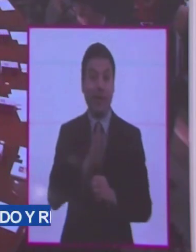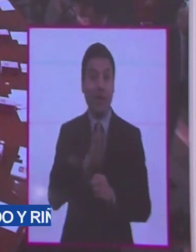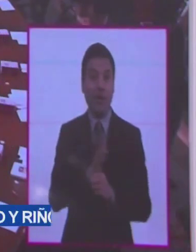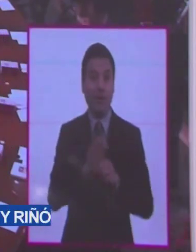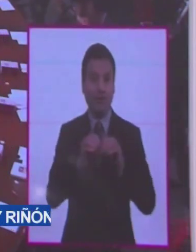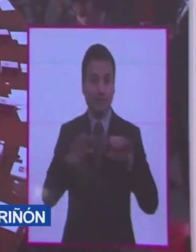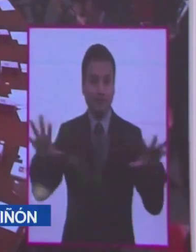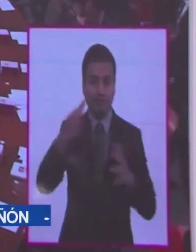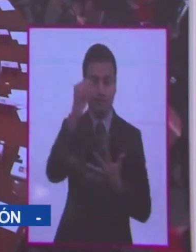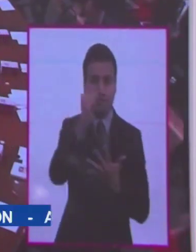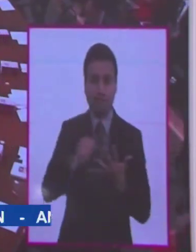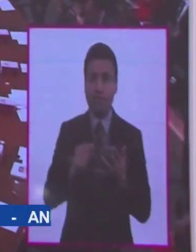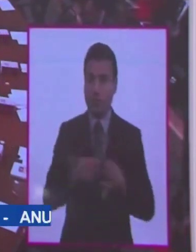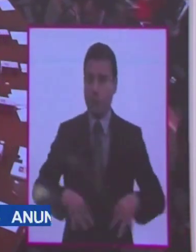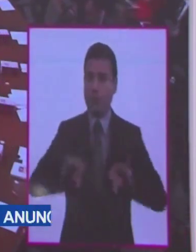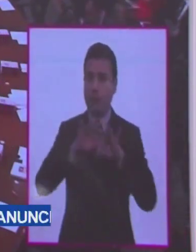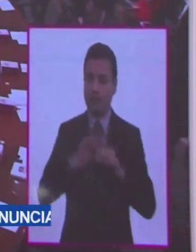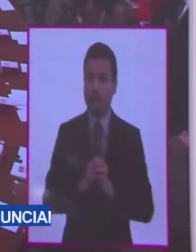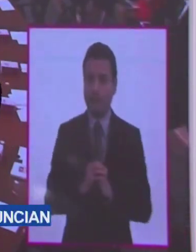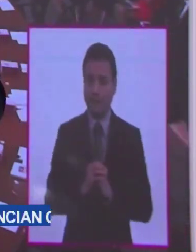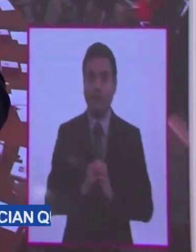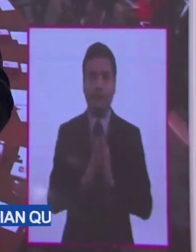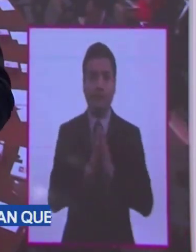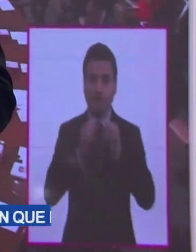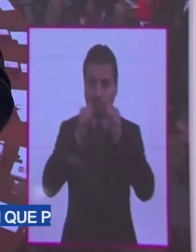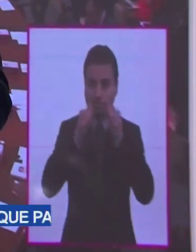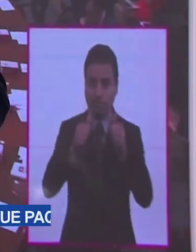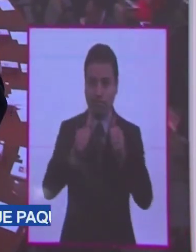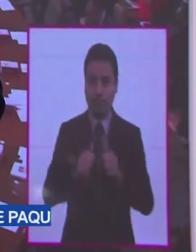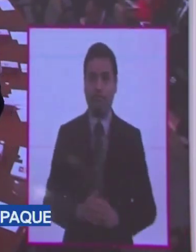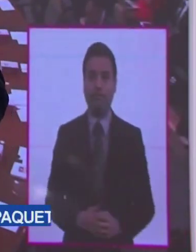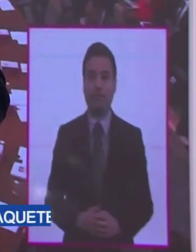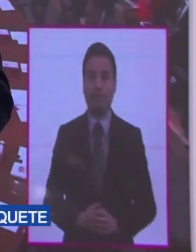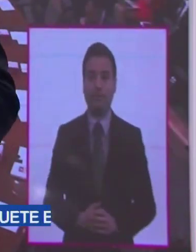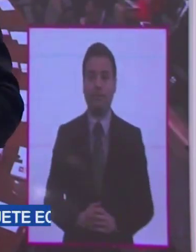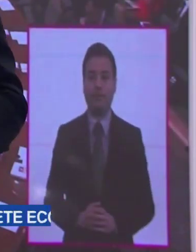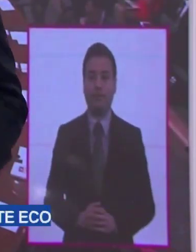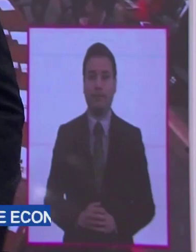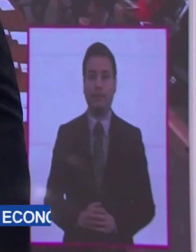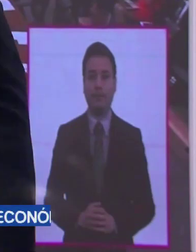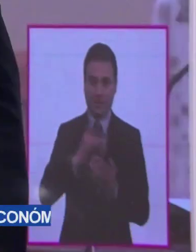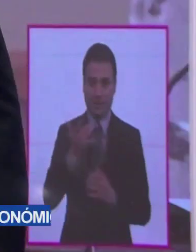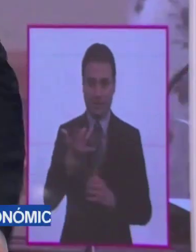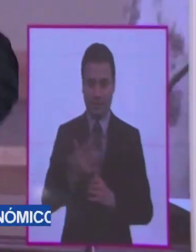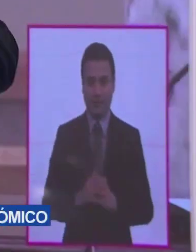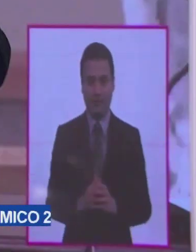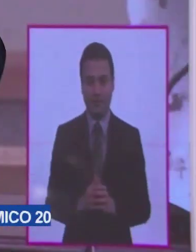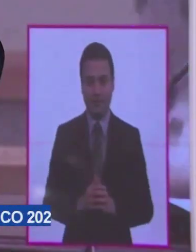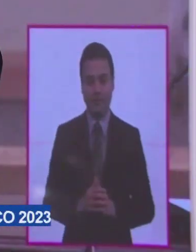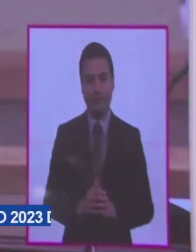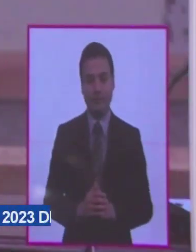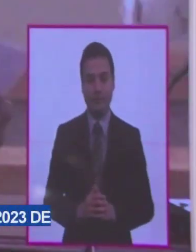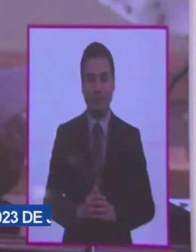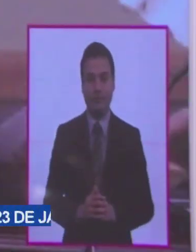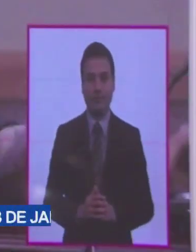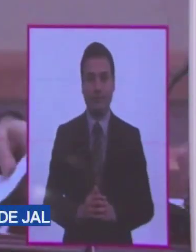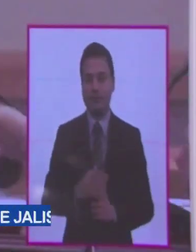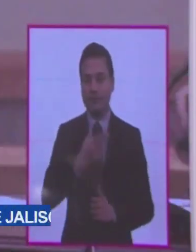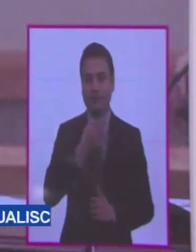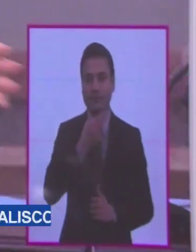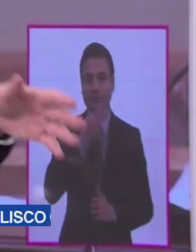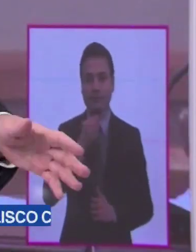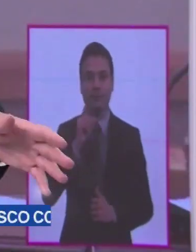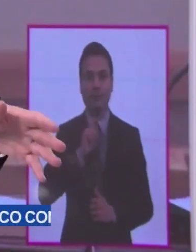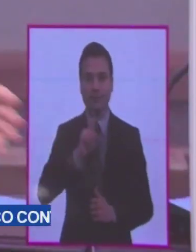mundo lo que debe ponderarse son las reglas lo que debe salvaguardarse y esto hay que